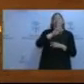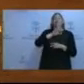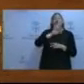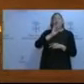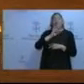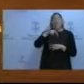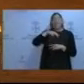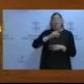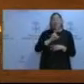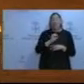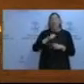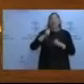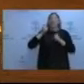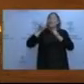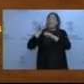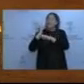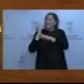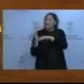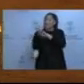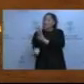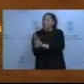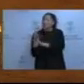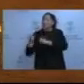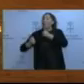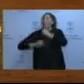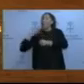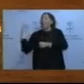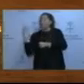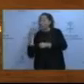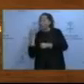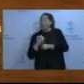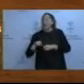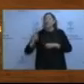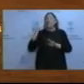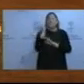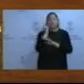instituto a la Florida y se debe un instituto en Fijón Sur.